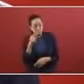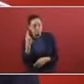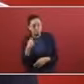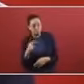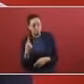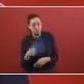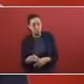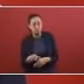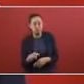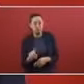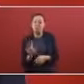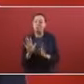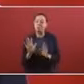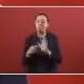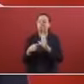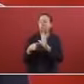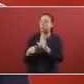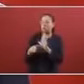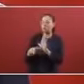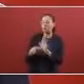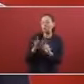y habían reservas.